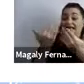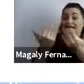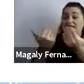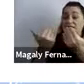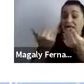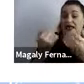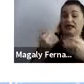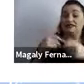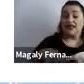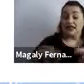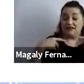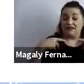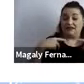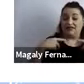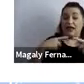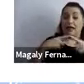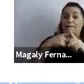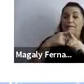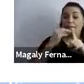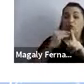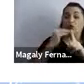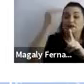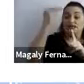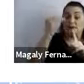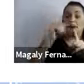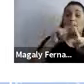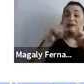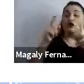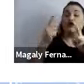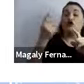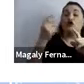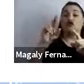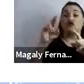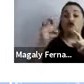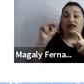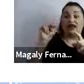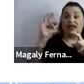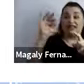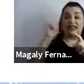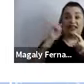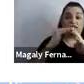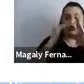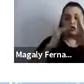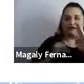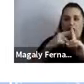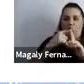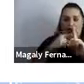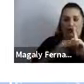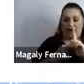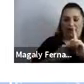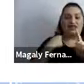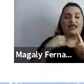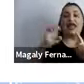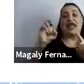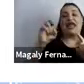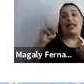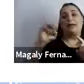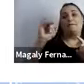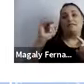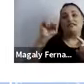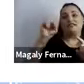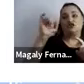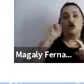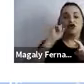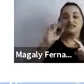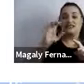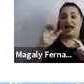media, pero rentas por debajo de la media, y en ausencia de datos de emisiones de carbono, hacíamos unas